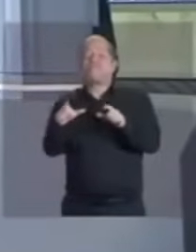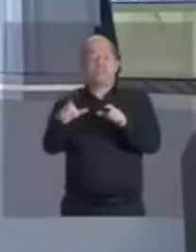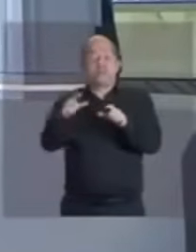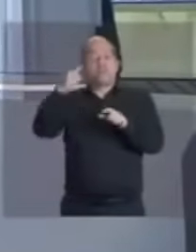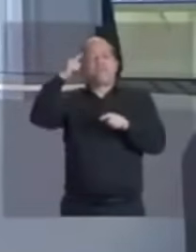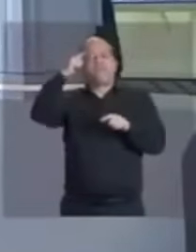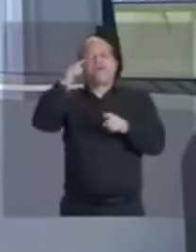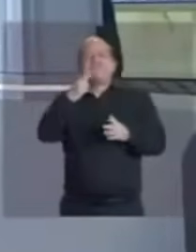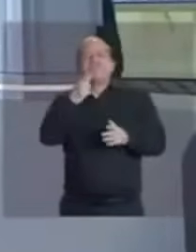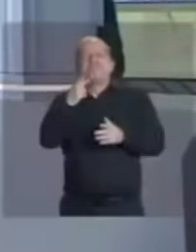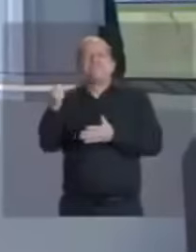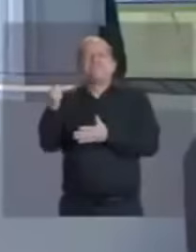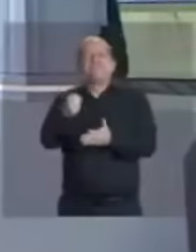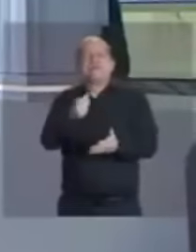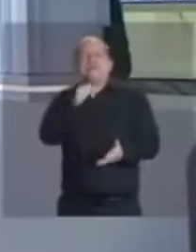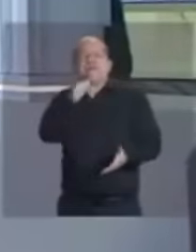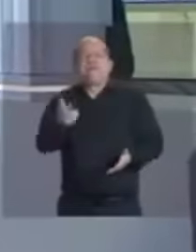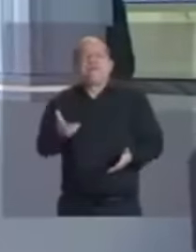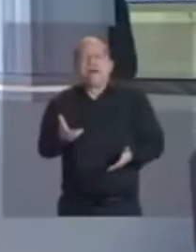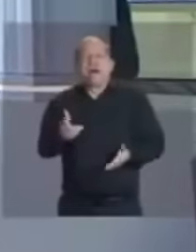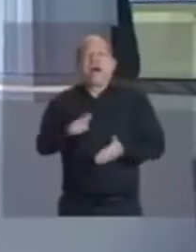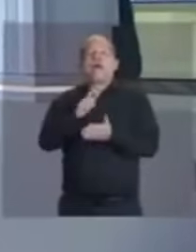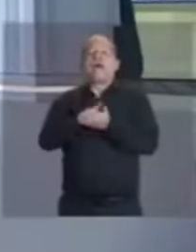protegido, pero sin un peso no va a pasar nada.